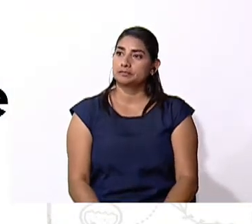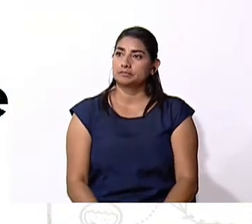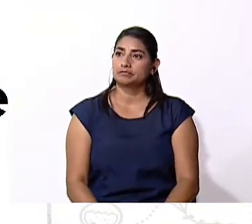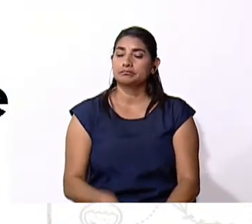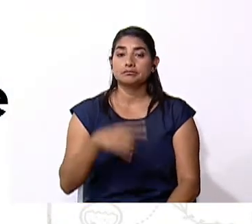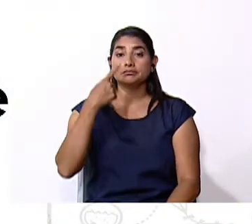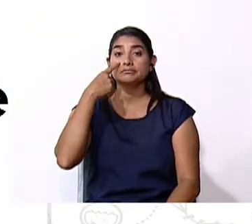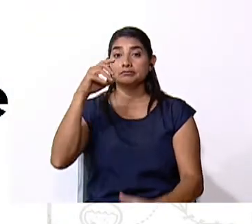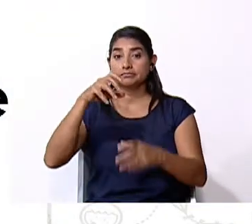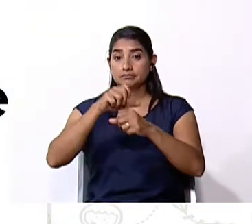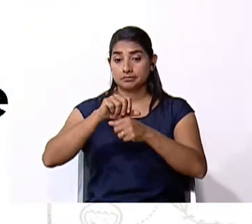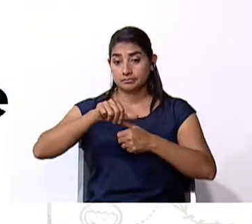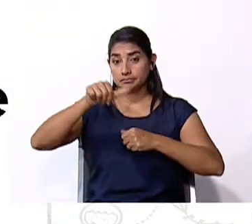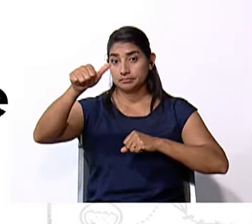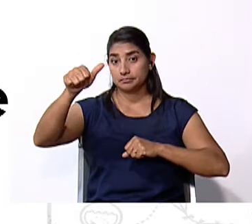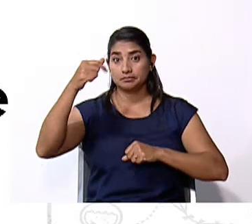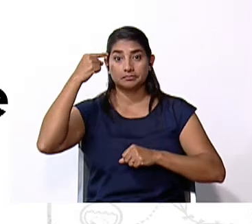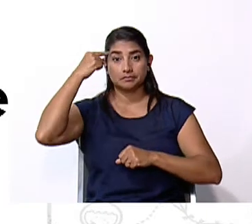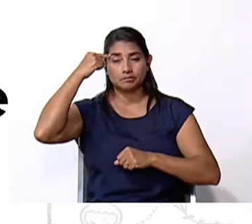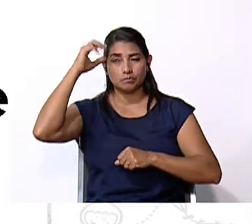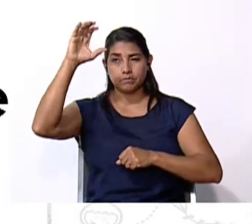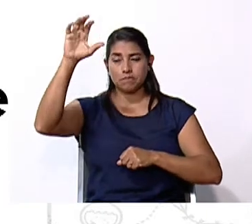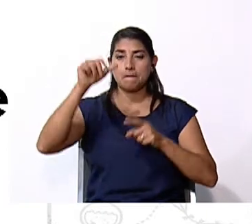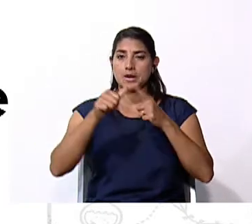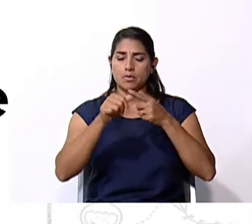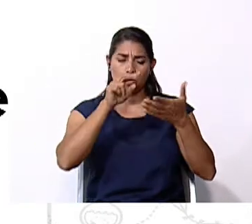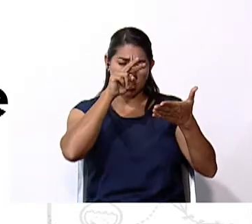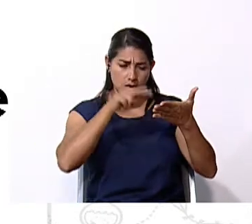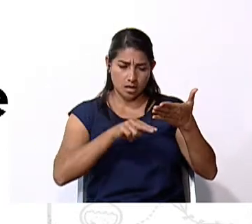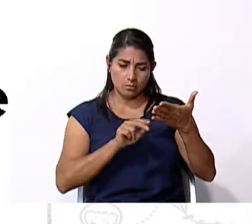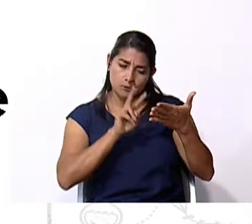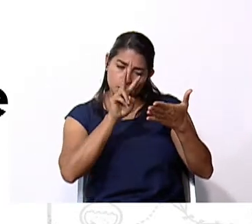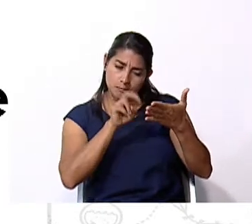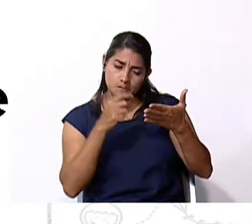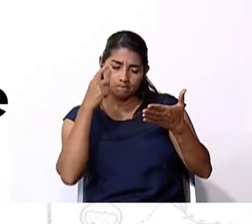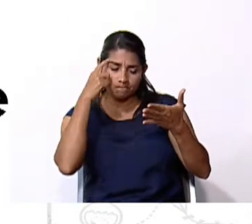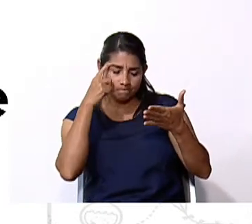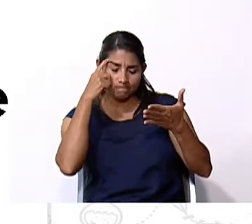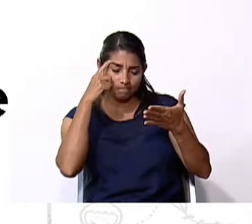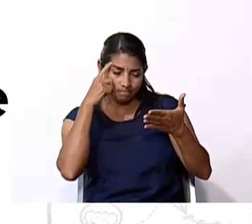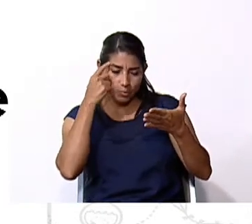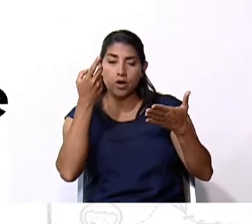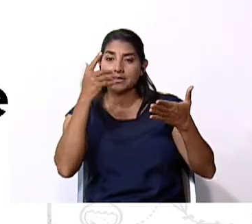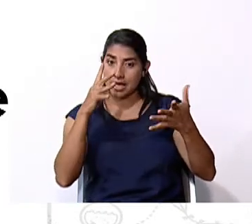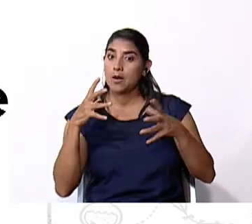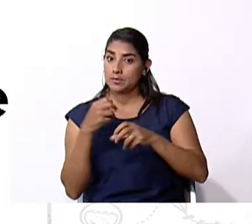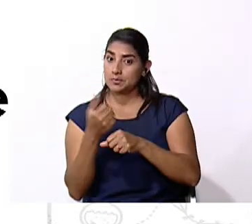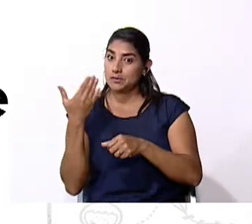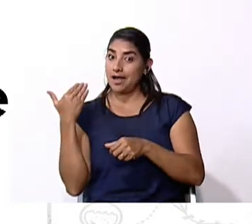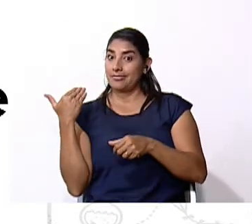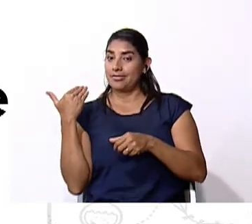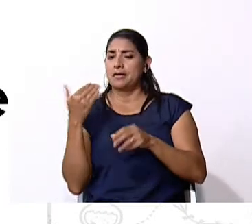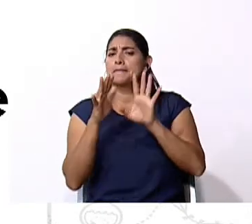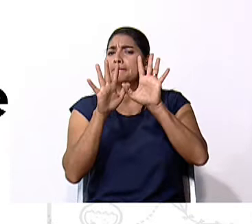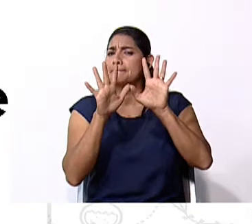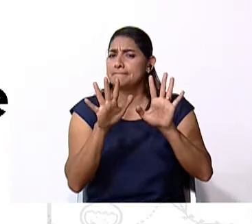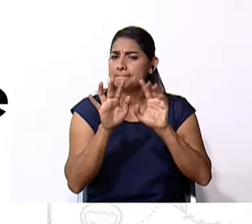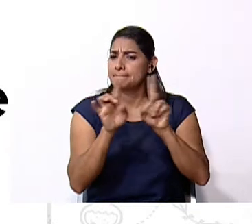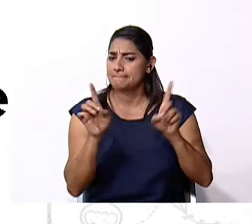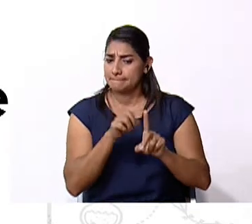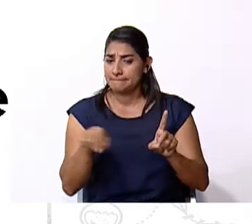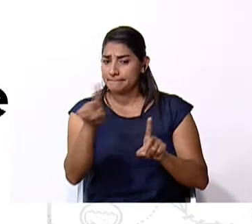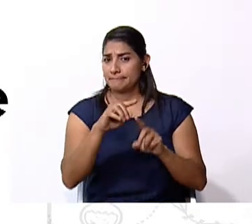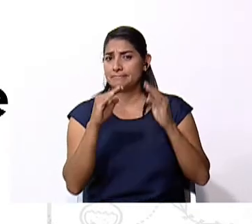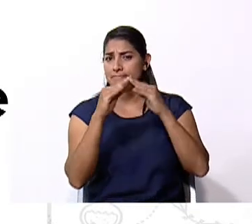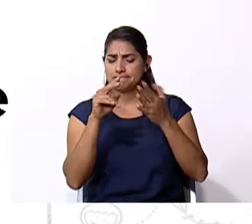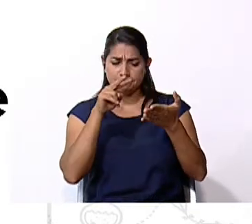Para elaborar un mapa conceptual, primero leemos y analizamos la información del texto. Eso fue lo que ya realizamos. Pero ustedes